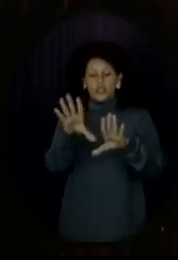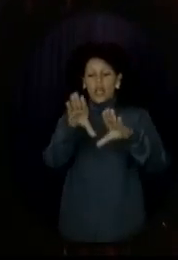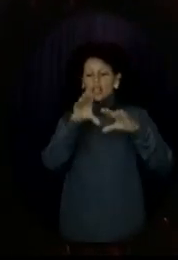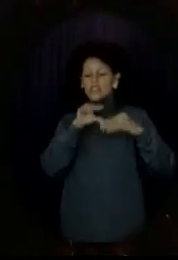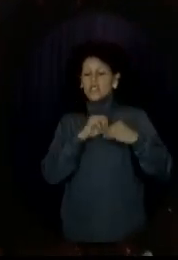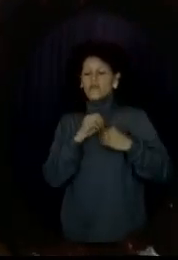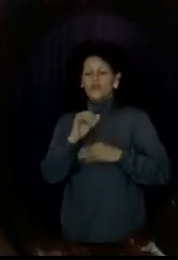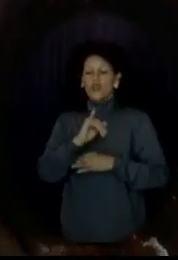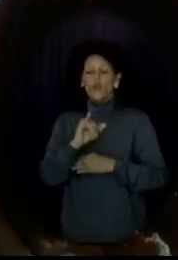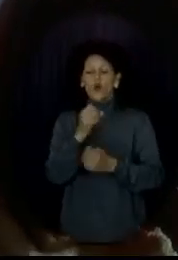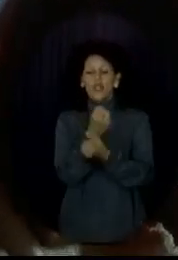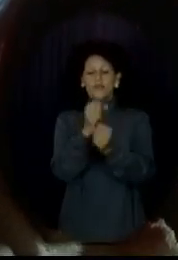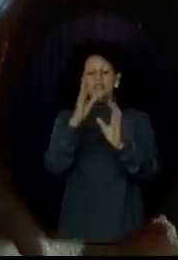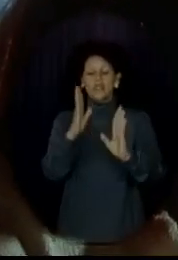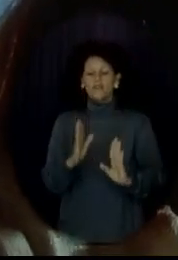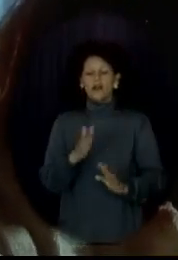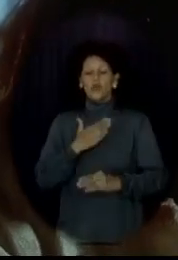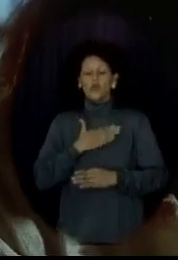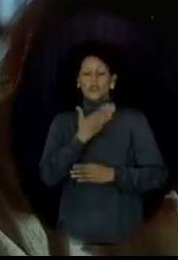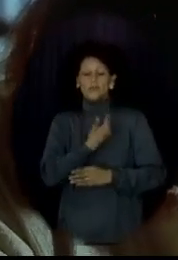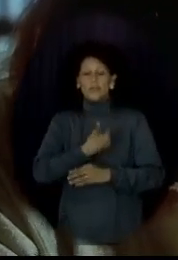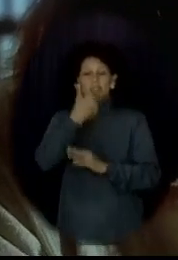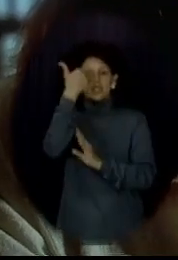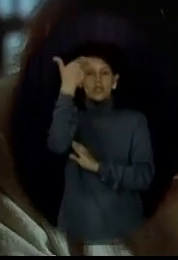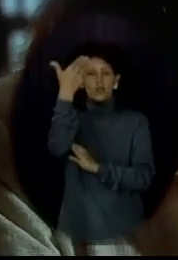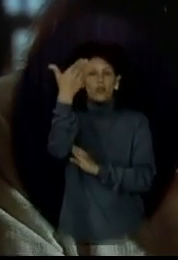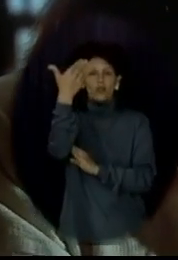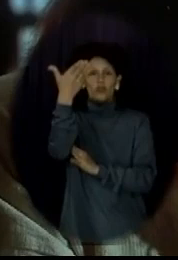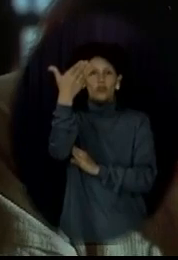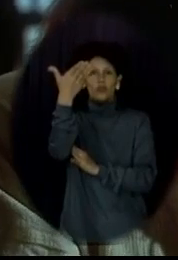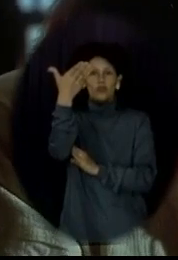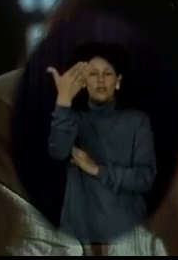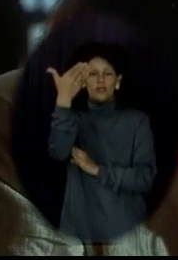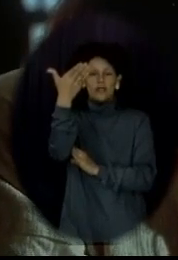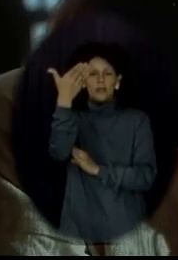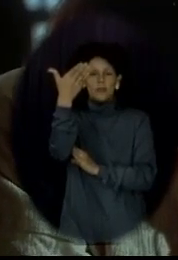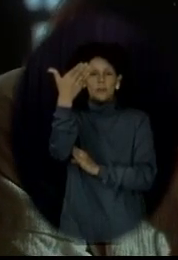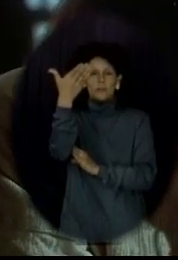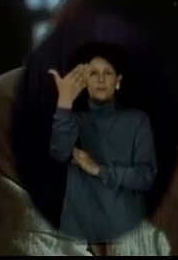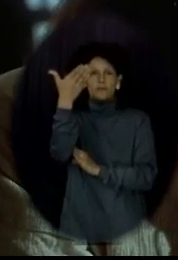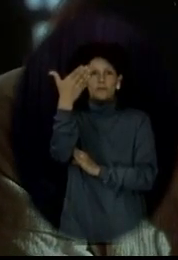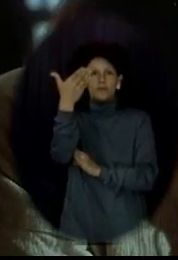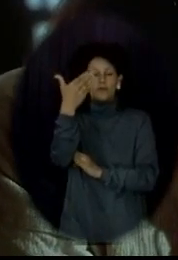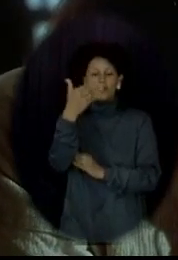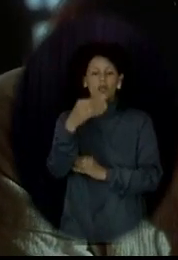Y te recibo como mi Salvador y mi Señor.